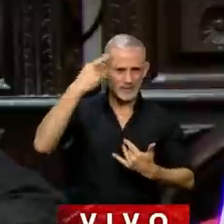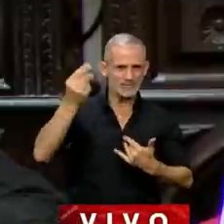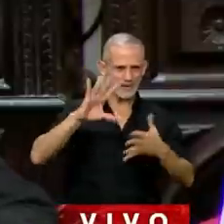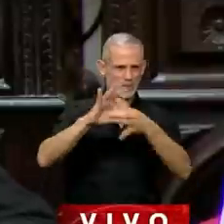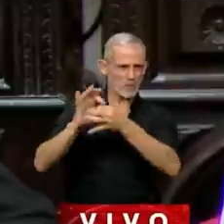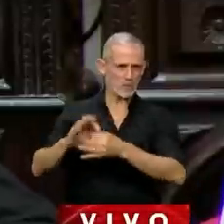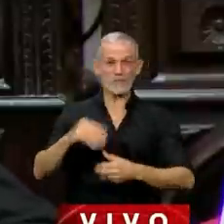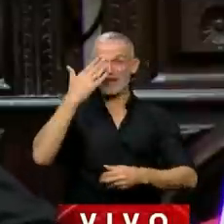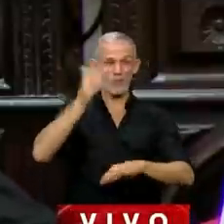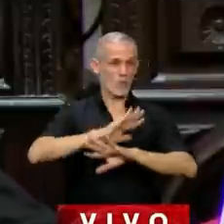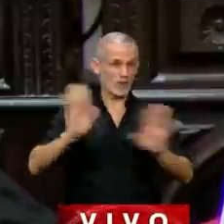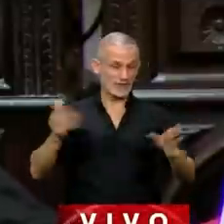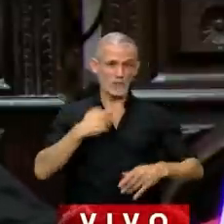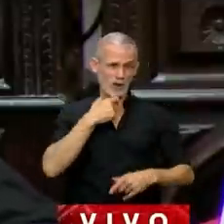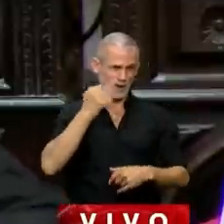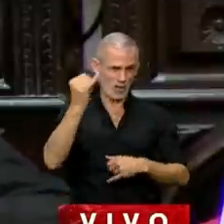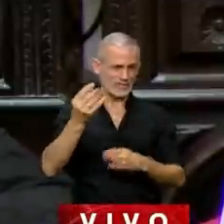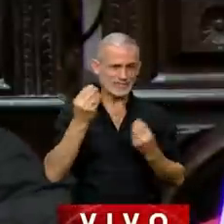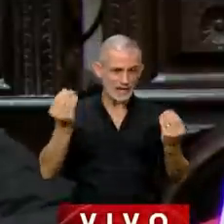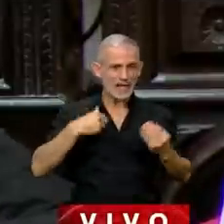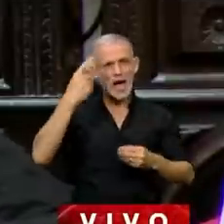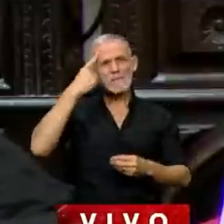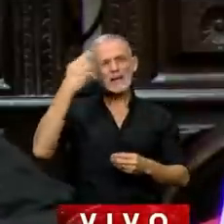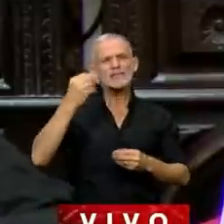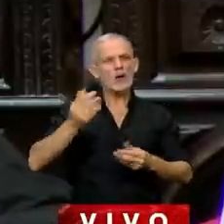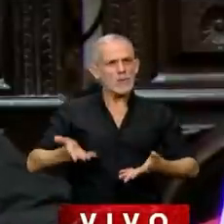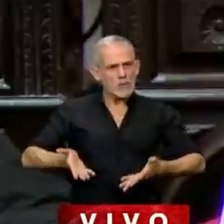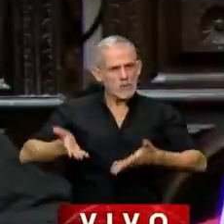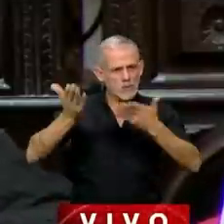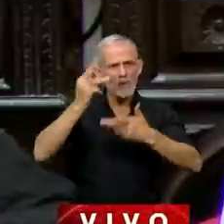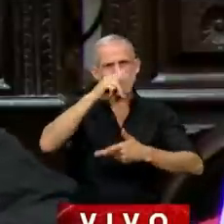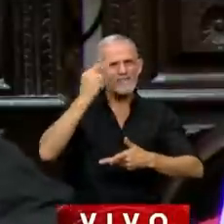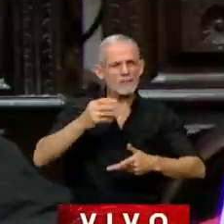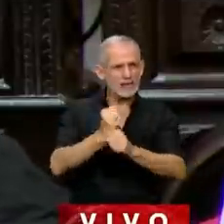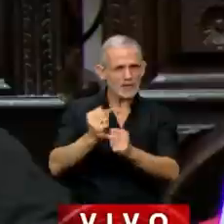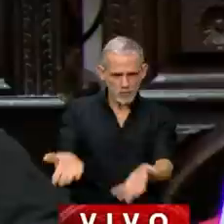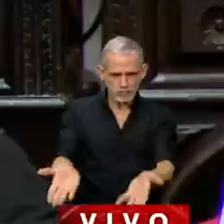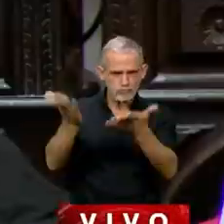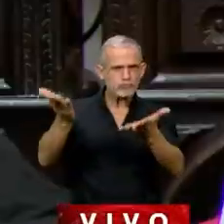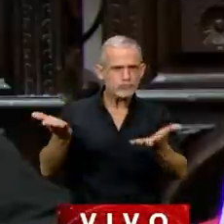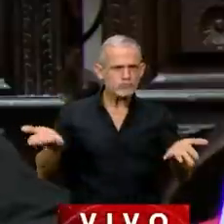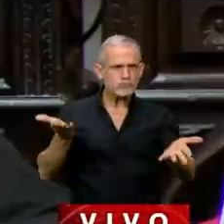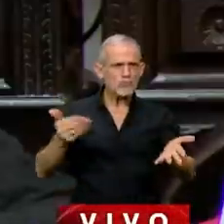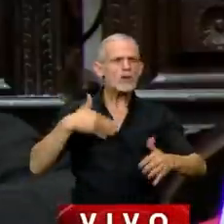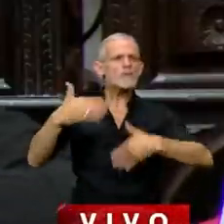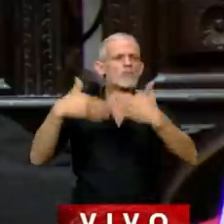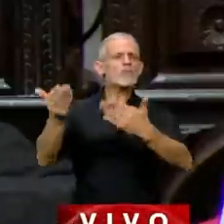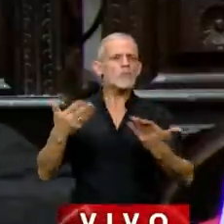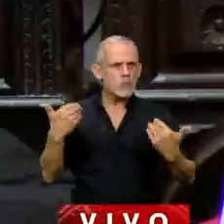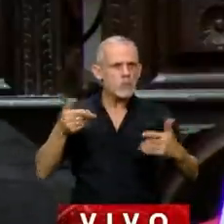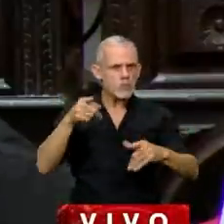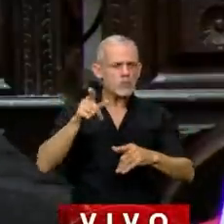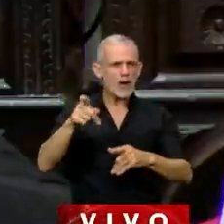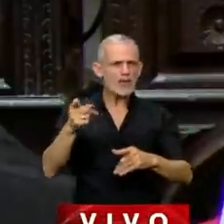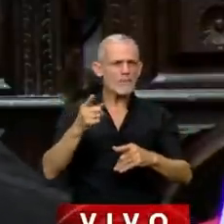línea. Finalmente, lo que quiero decir también es que cuando pensamos en jerarquizar la enfermería, estamos pensando en que se lleven adelante, puedan llevar